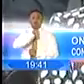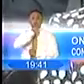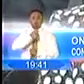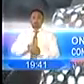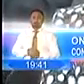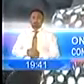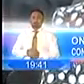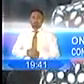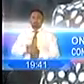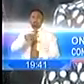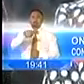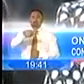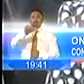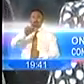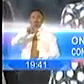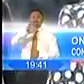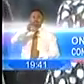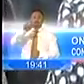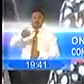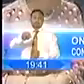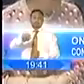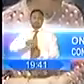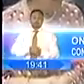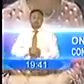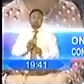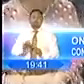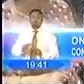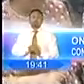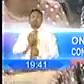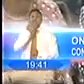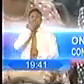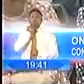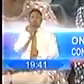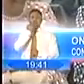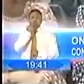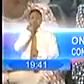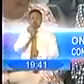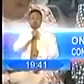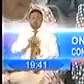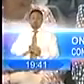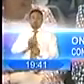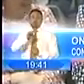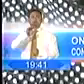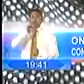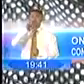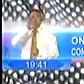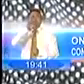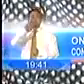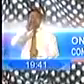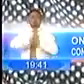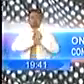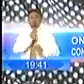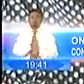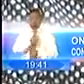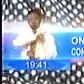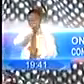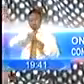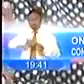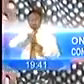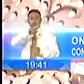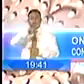judíos. Gerti Zenzer, proveniente de Checoslovaquia y ahora con 94 años, llegó a este país cuando tenía